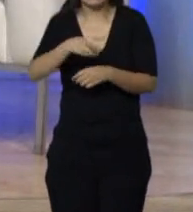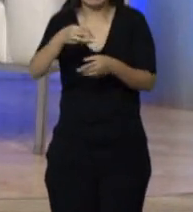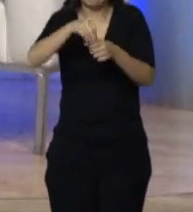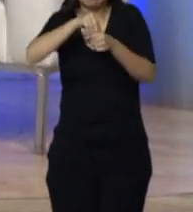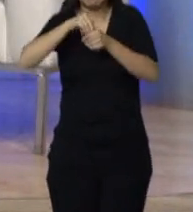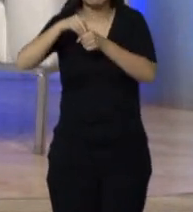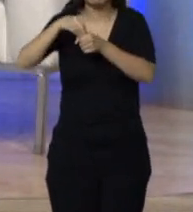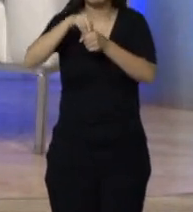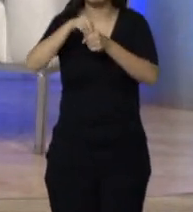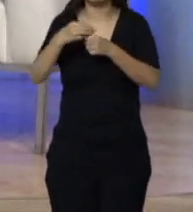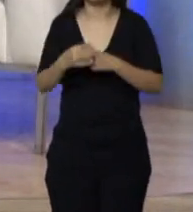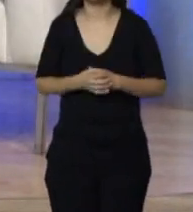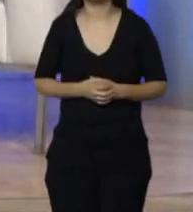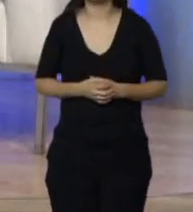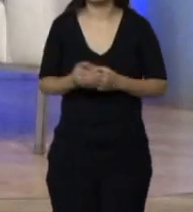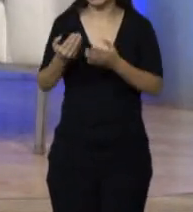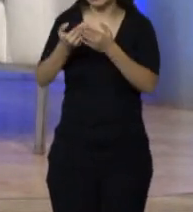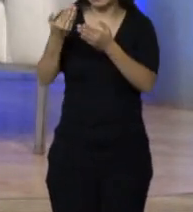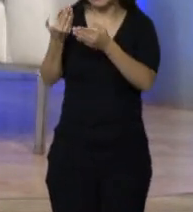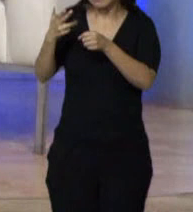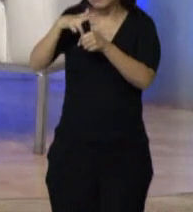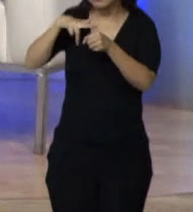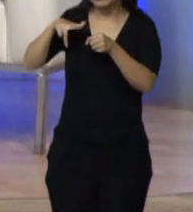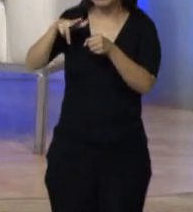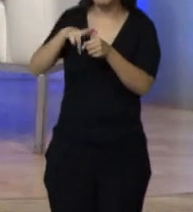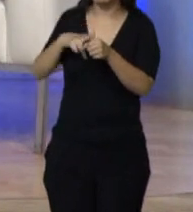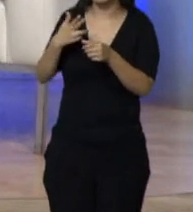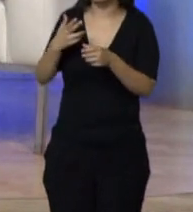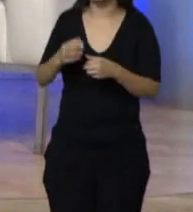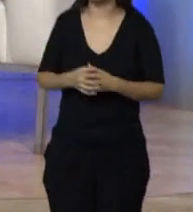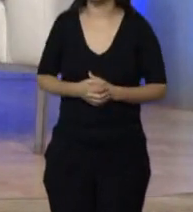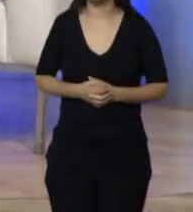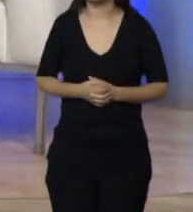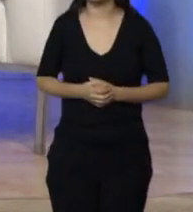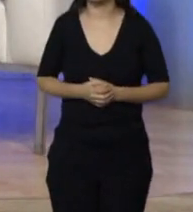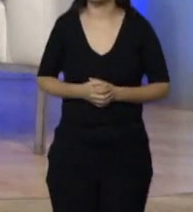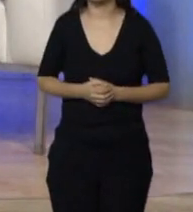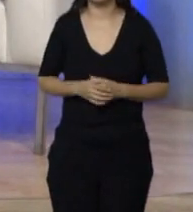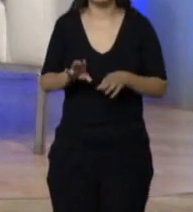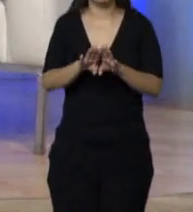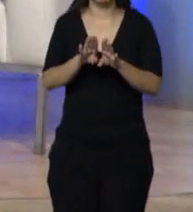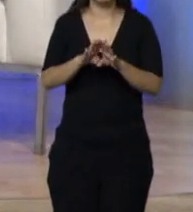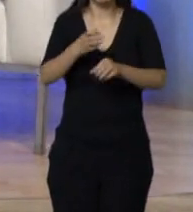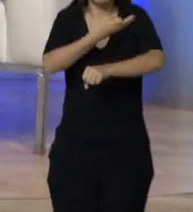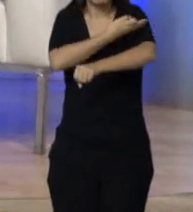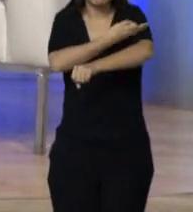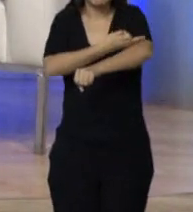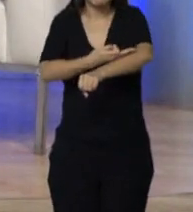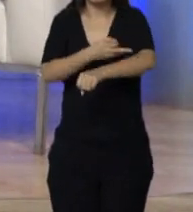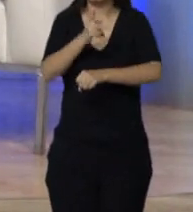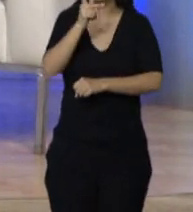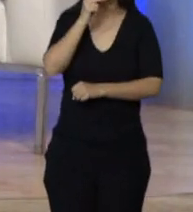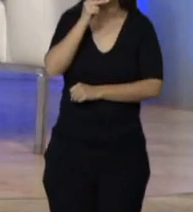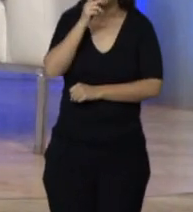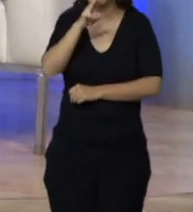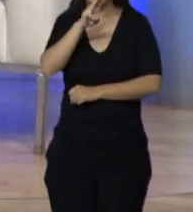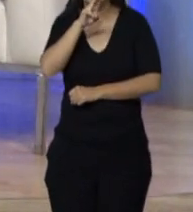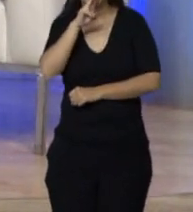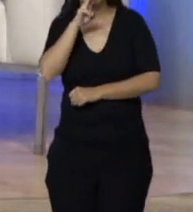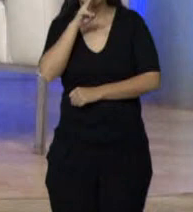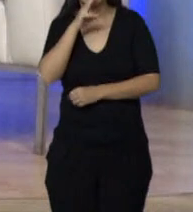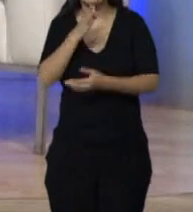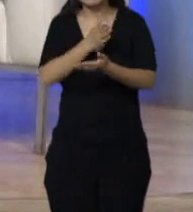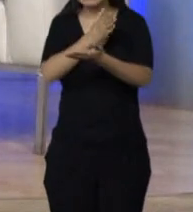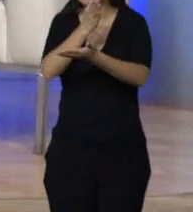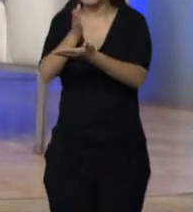como en un momento en una situación normal hay una gran cantidad de familias o de madres o de padres de familia que llegan y dicen